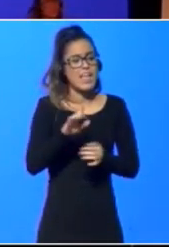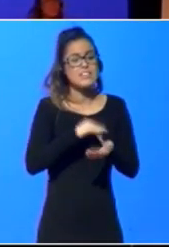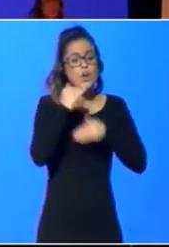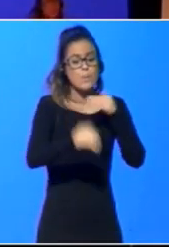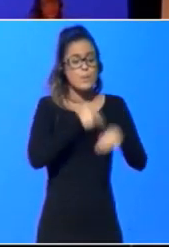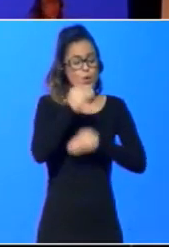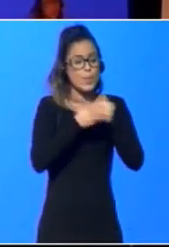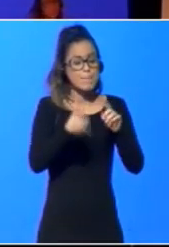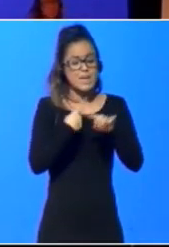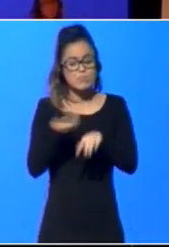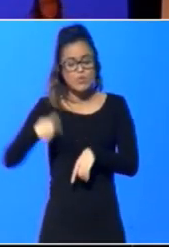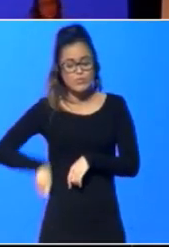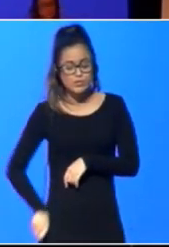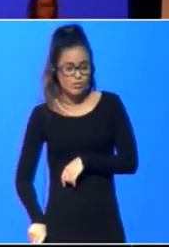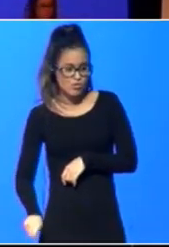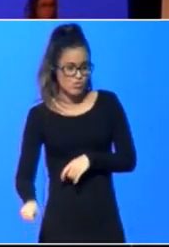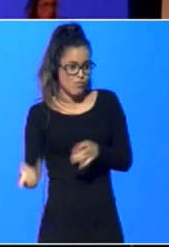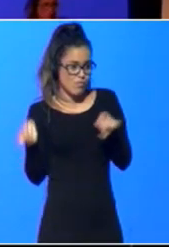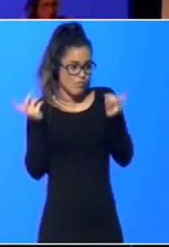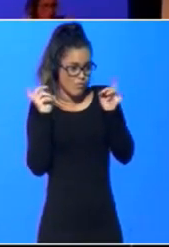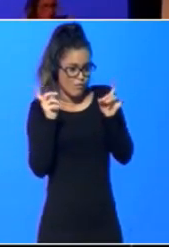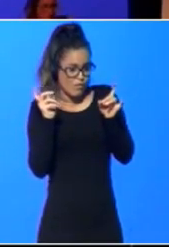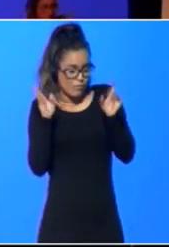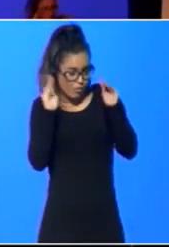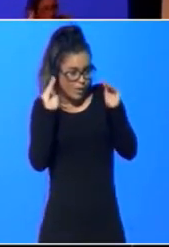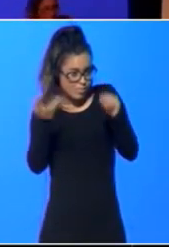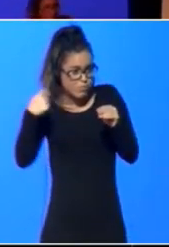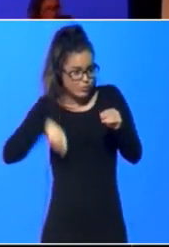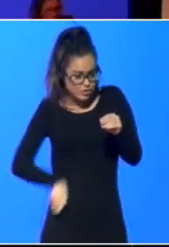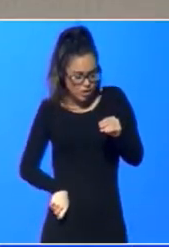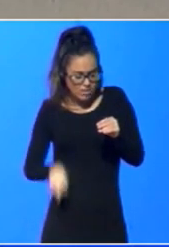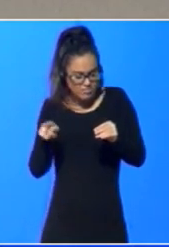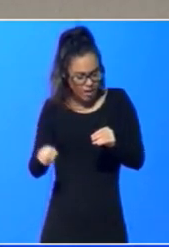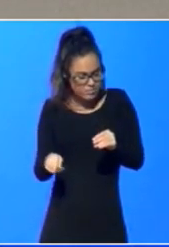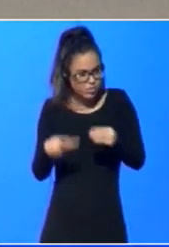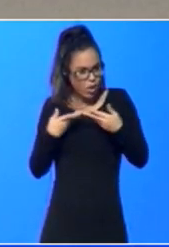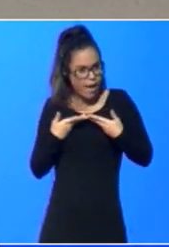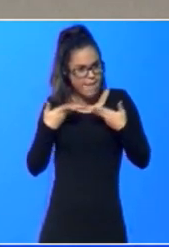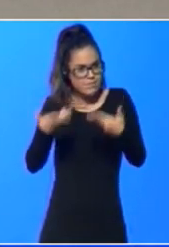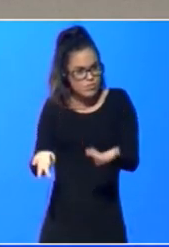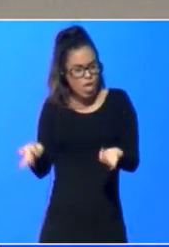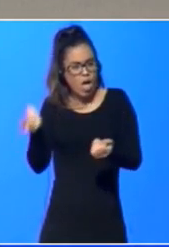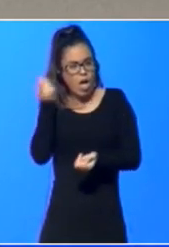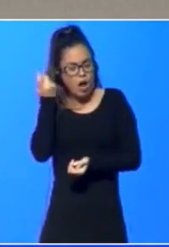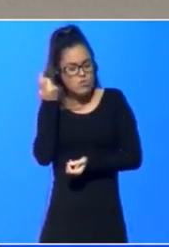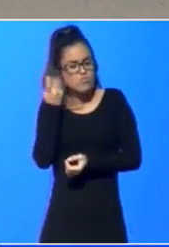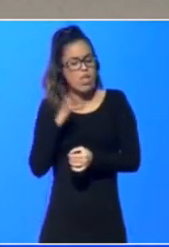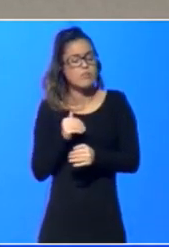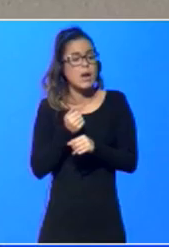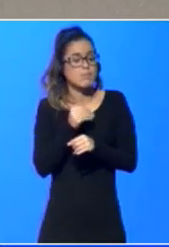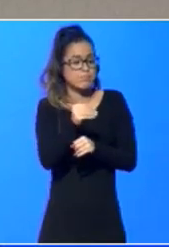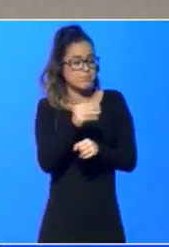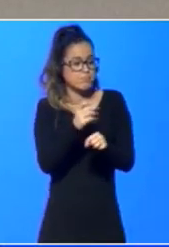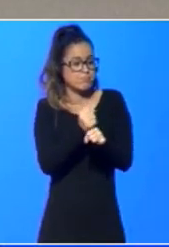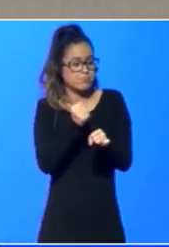la formación profesional, porque la formación profesional es la que ubica al alumnado en una inserción de trabajo futura.